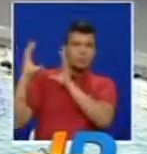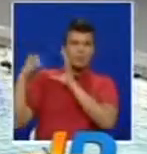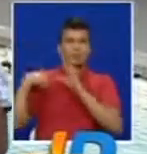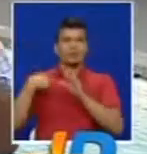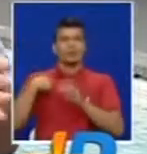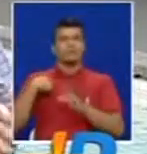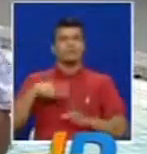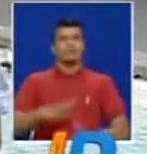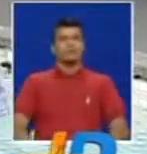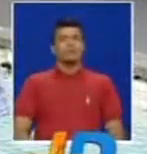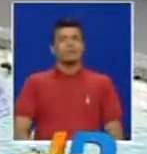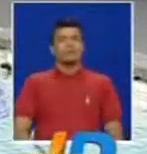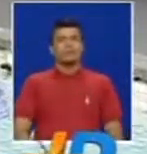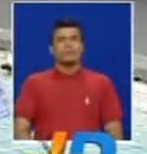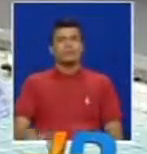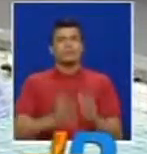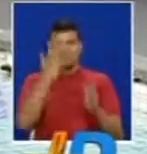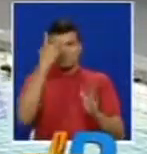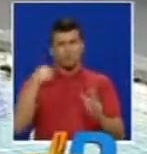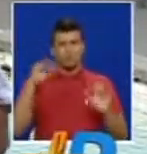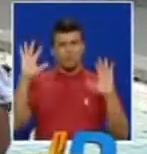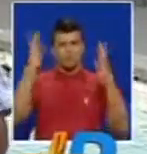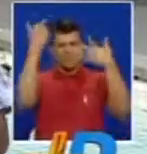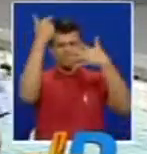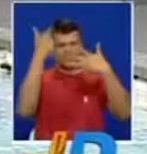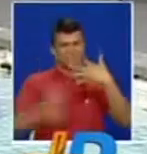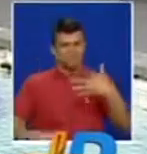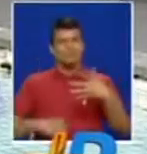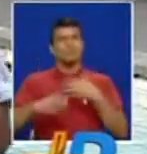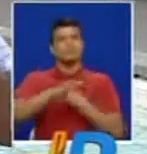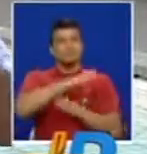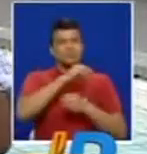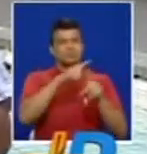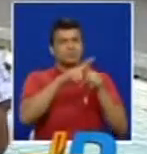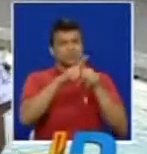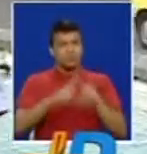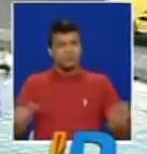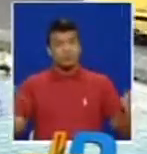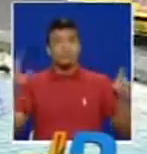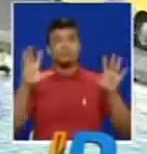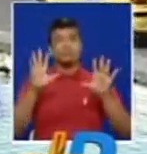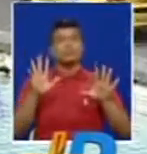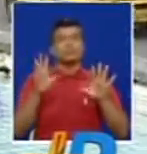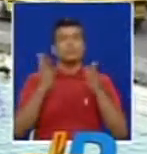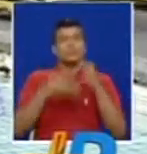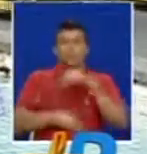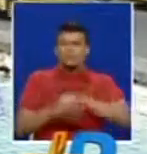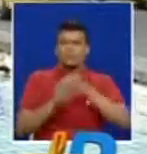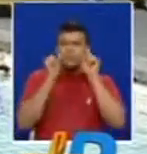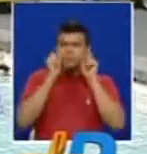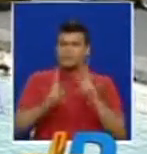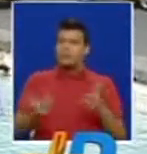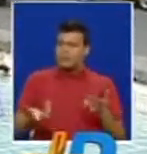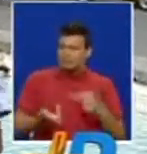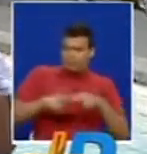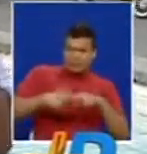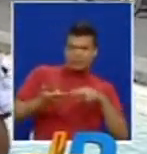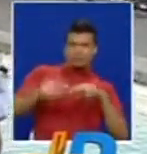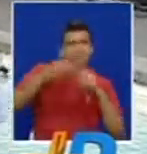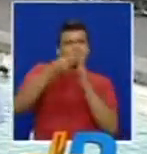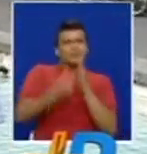y Manizales debido a las festividades que se realizan en estas ciudades. También continúa el reclamo de la gente por el incremento de los